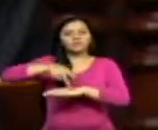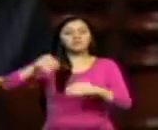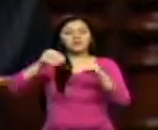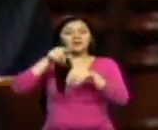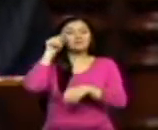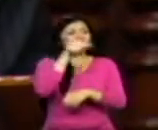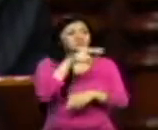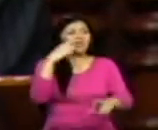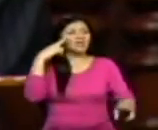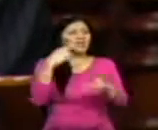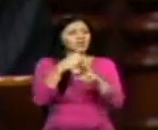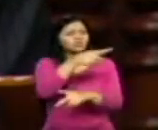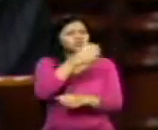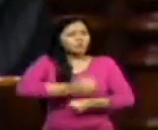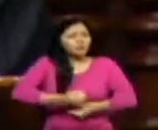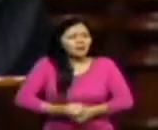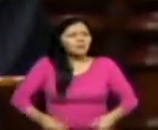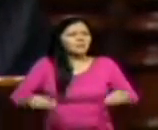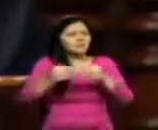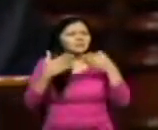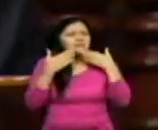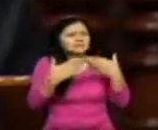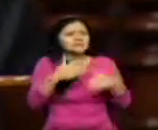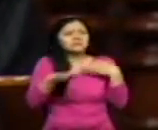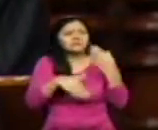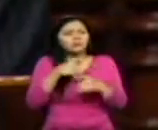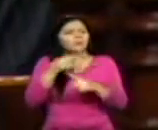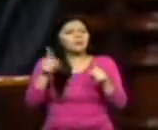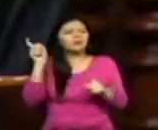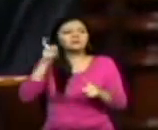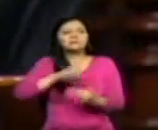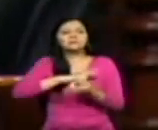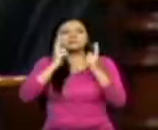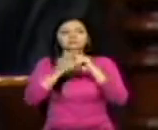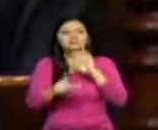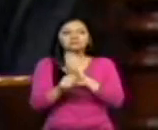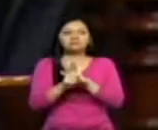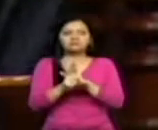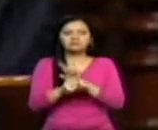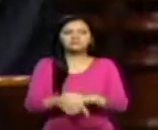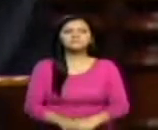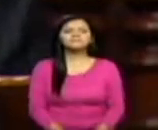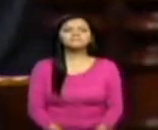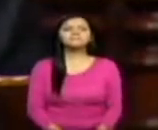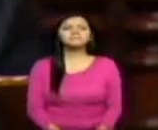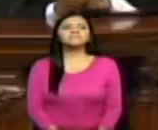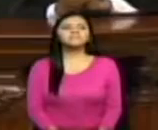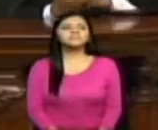quien reconocemos y agradecemos por sus servicios.